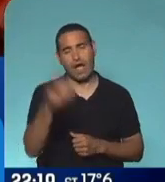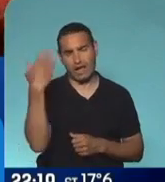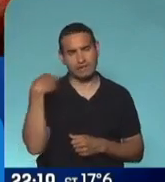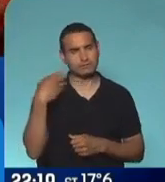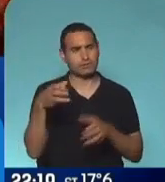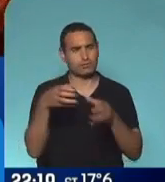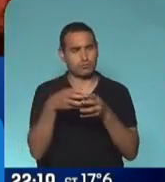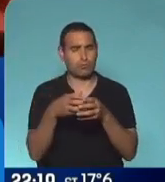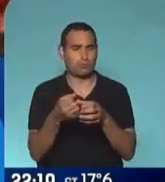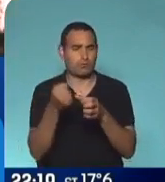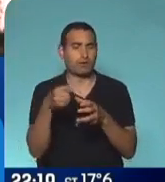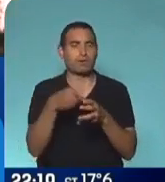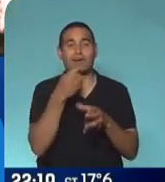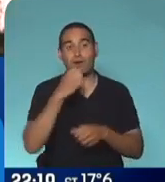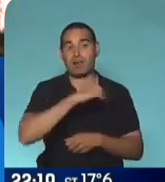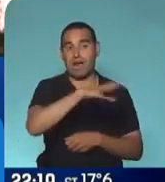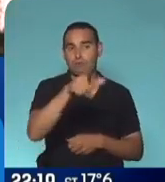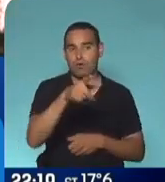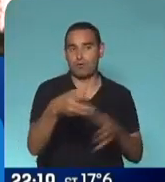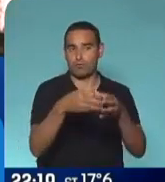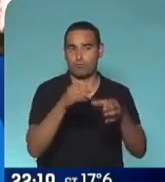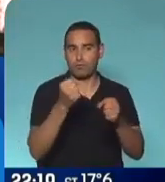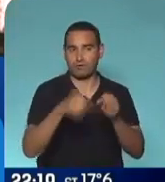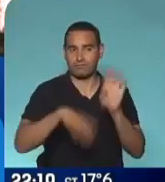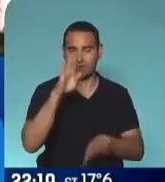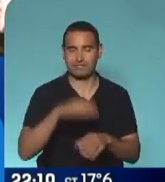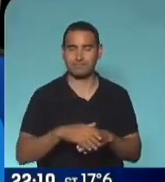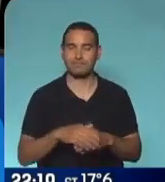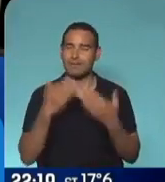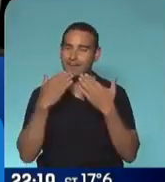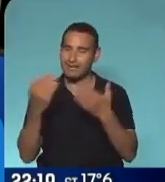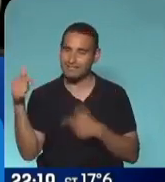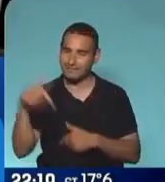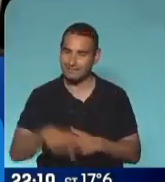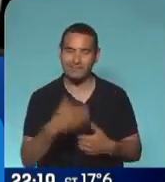la Confederación Campesina, por ejemplo. Bruno Fornillo, gracias por acompañarnos. No, por favor.